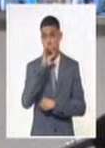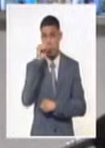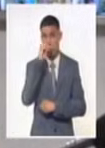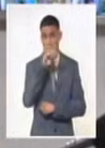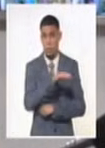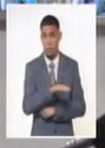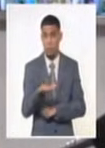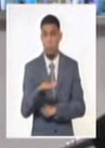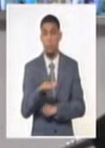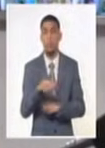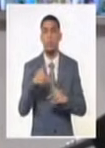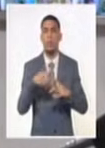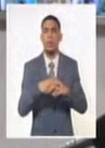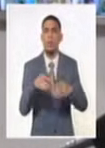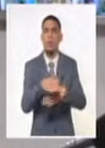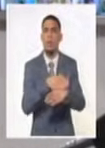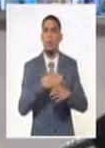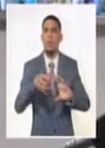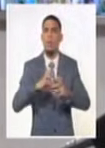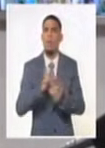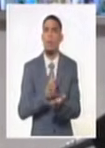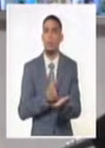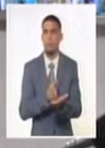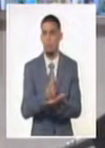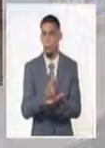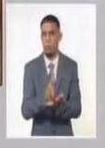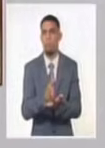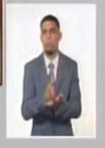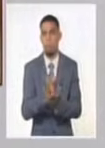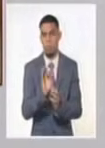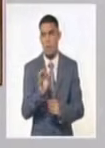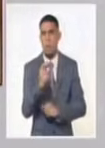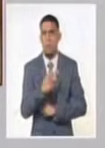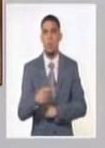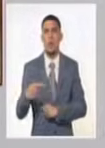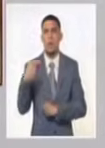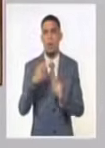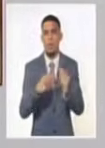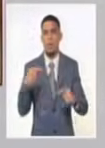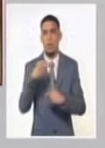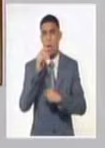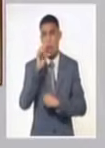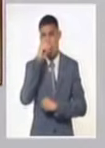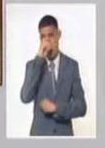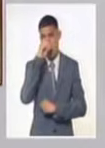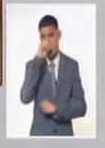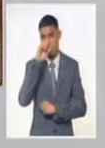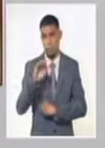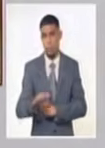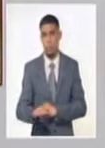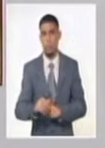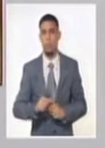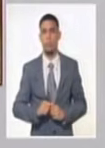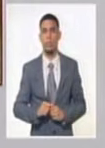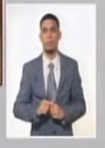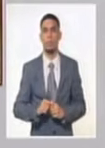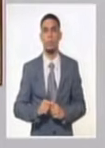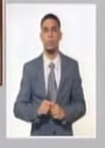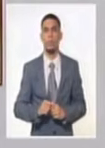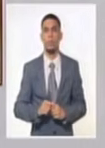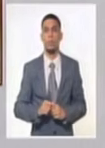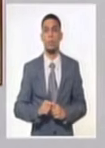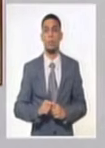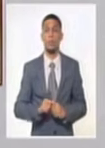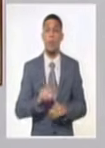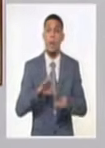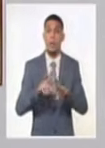modalidades que tenemos han mantenido la prioridad en estas edades, aunque bueno, evidentemente ante determinadas limitaciones